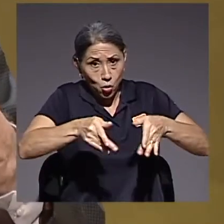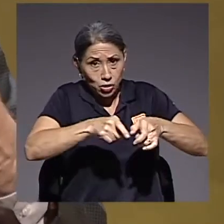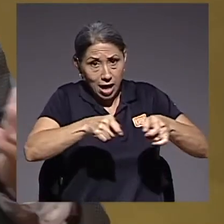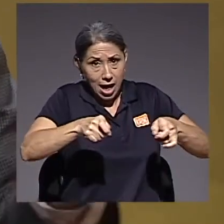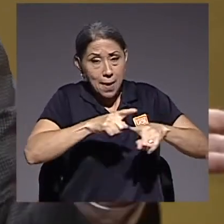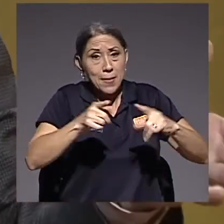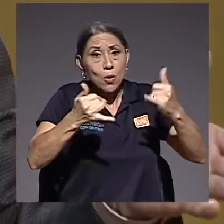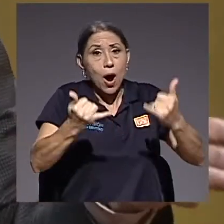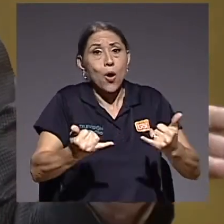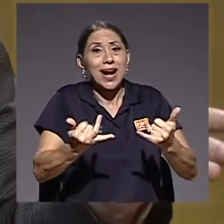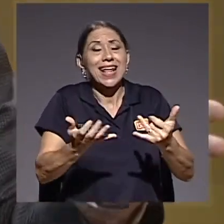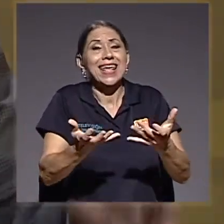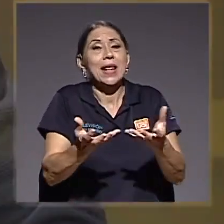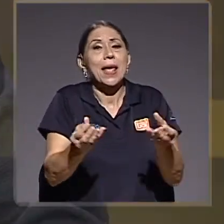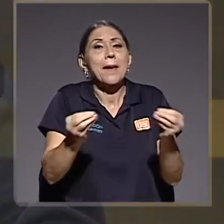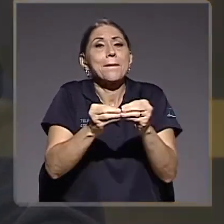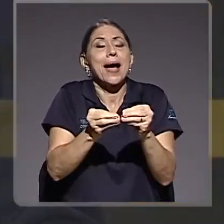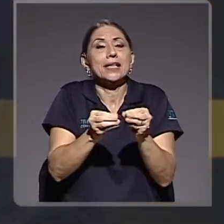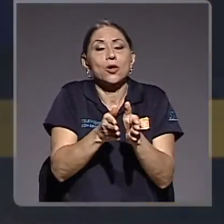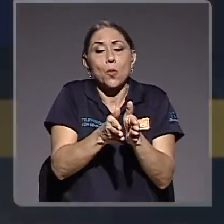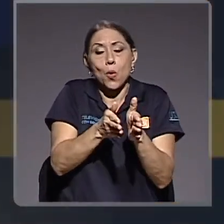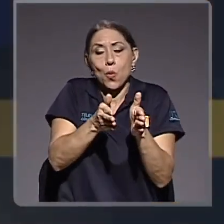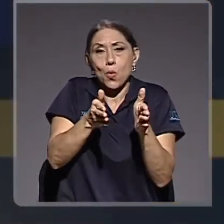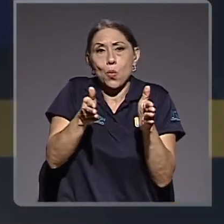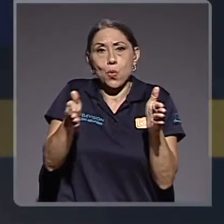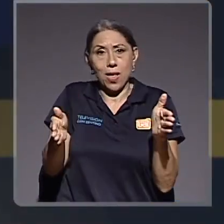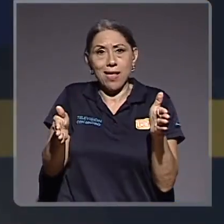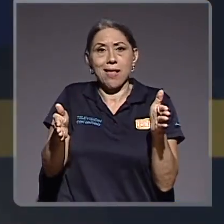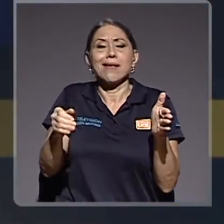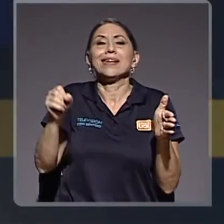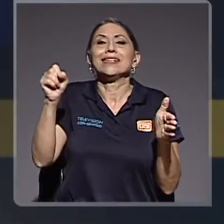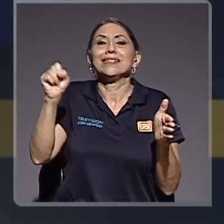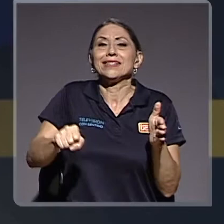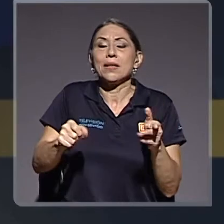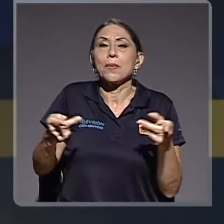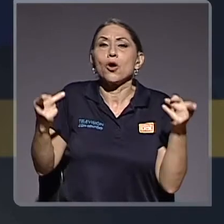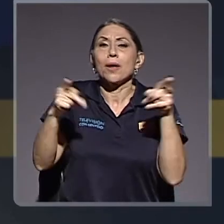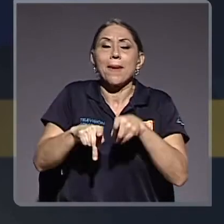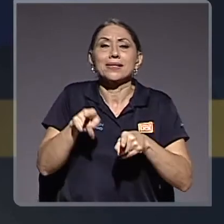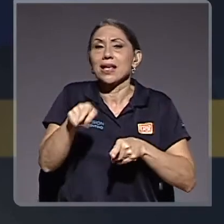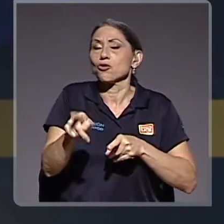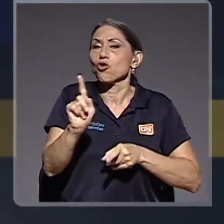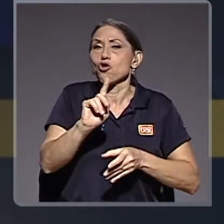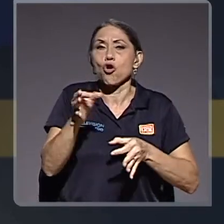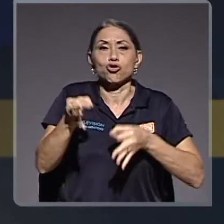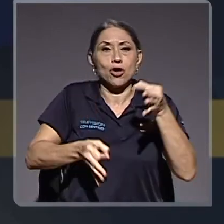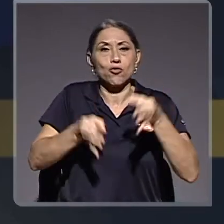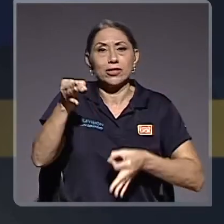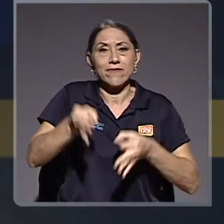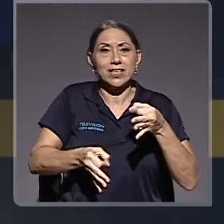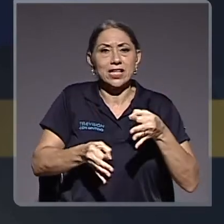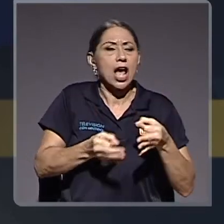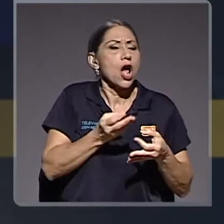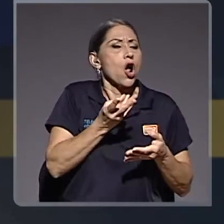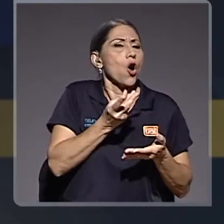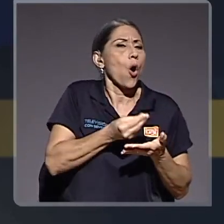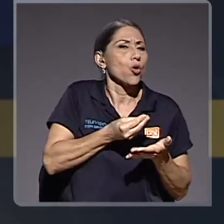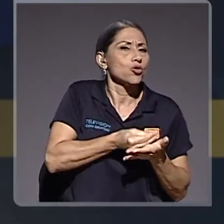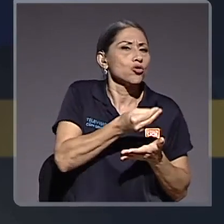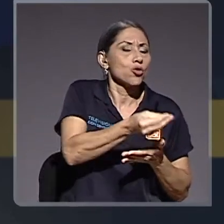estándar, que es un poco más ancha. Sí, lo que pasa es que no se justifica. El costo-beneficio no se justifica. Más